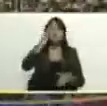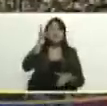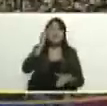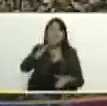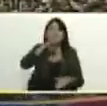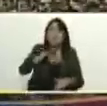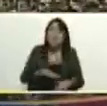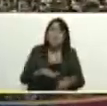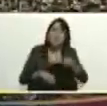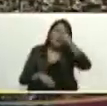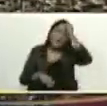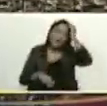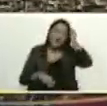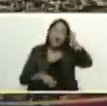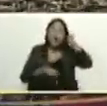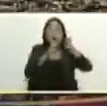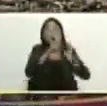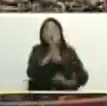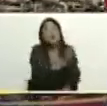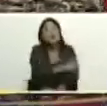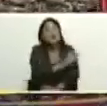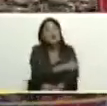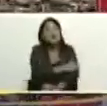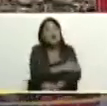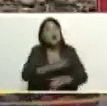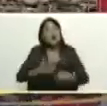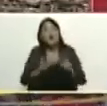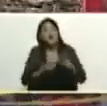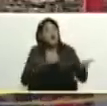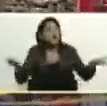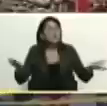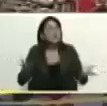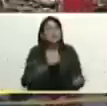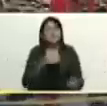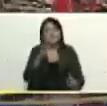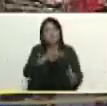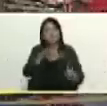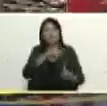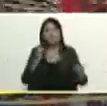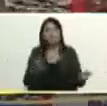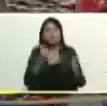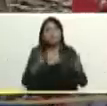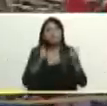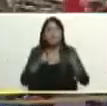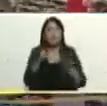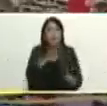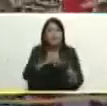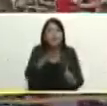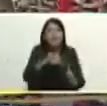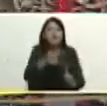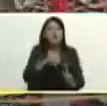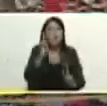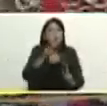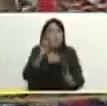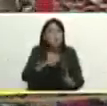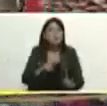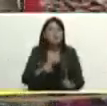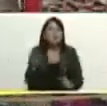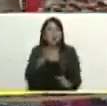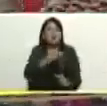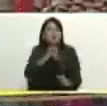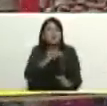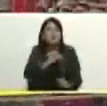Ellos sembraban miedo, manipulación, odio, violencia. Y